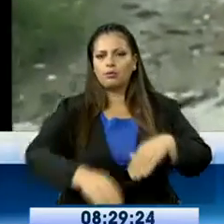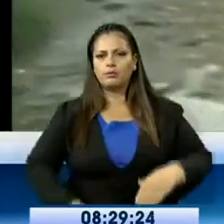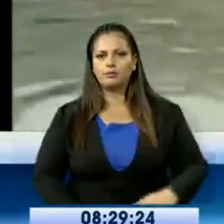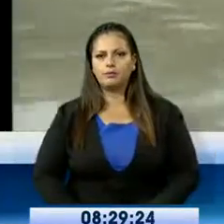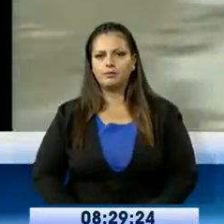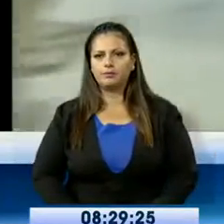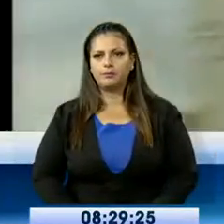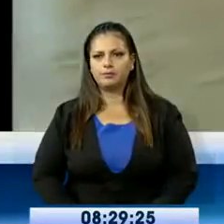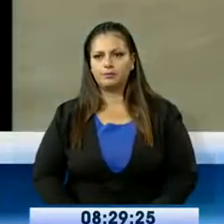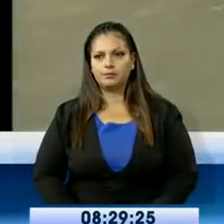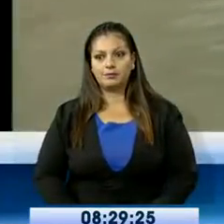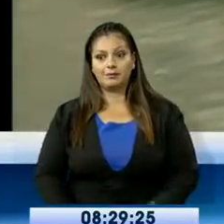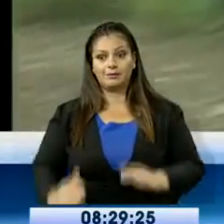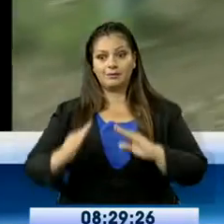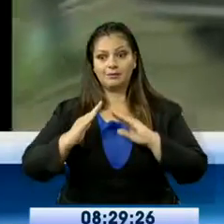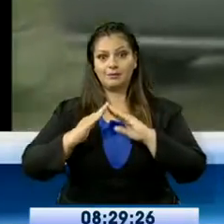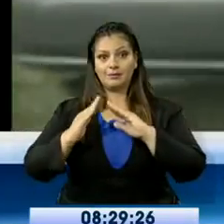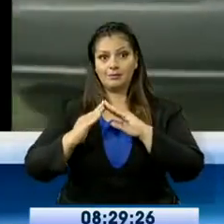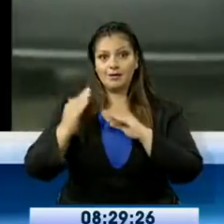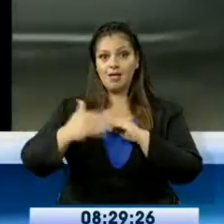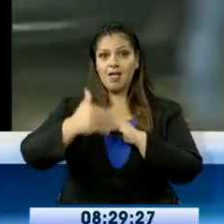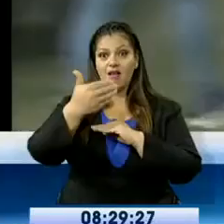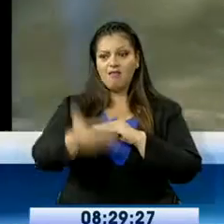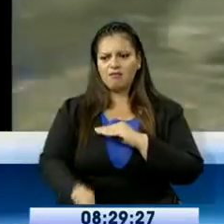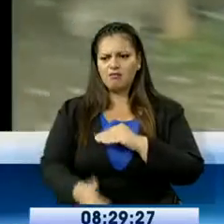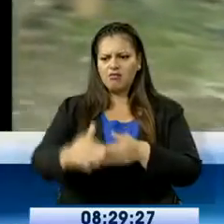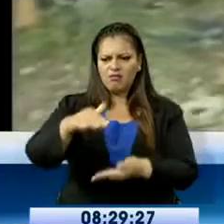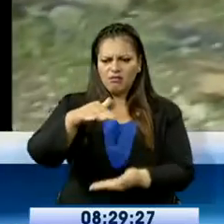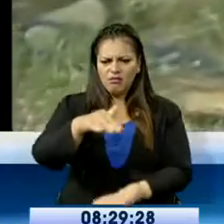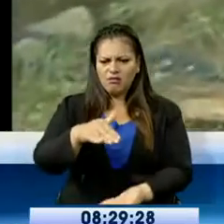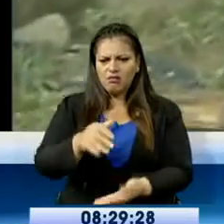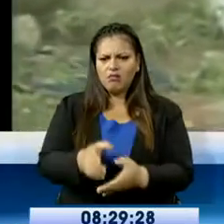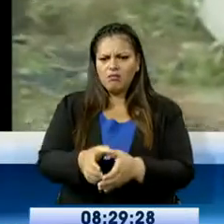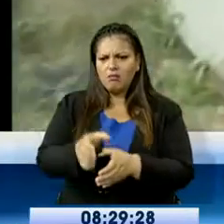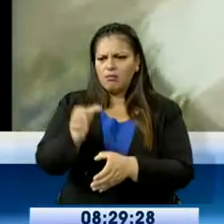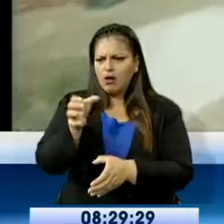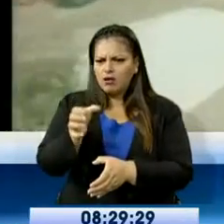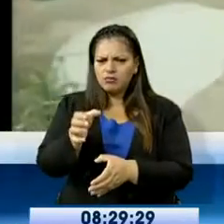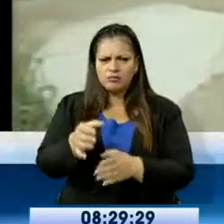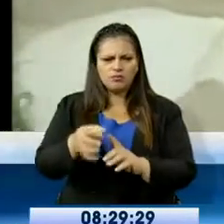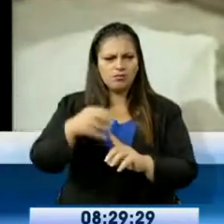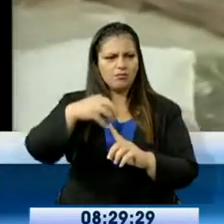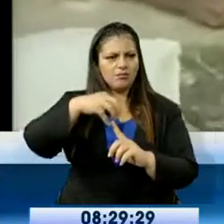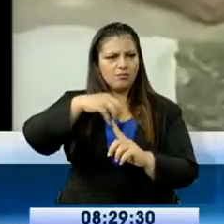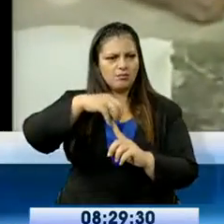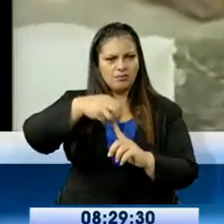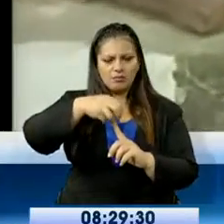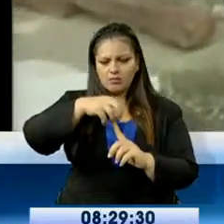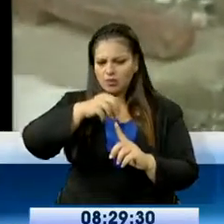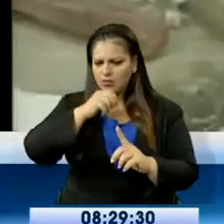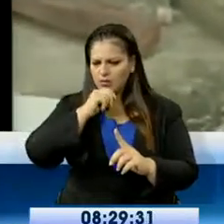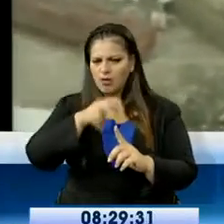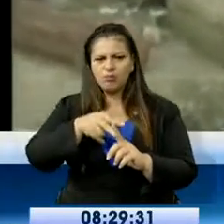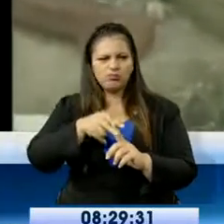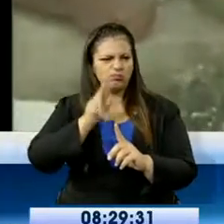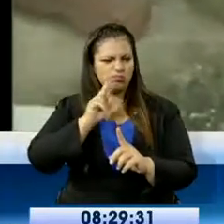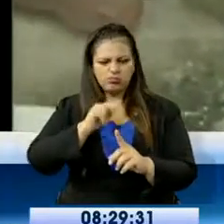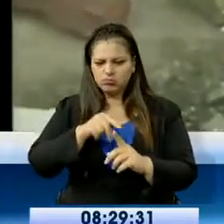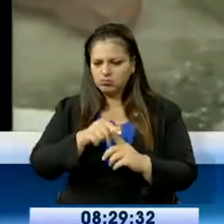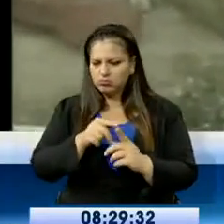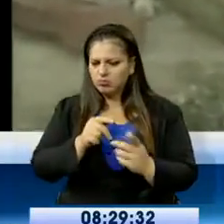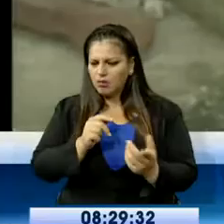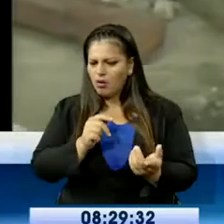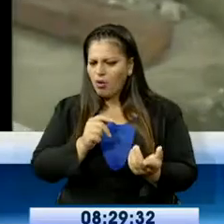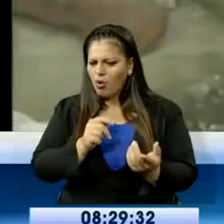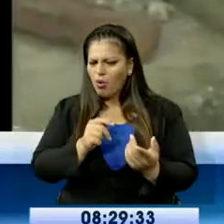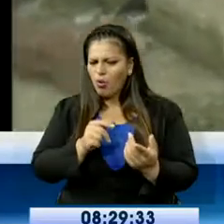viviendas al tarrinas hay vasos hay capillas de gaseosa hay